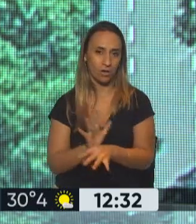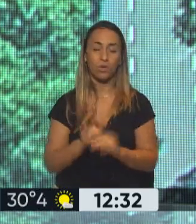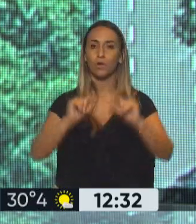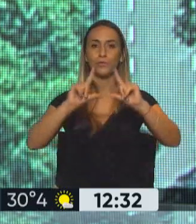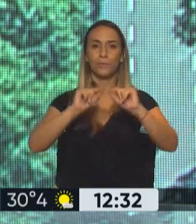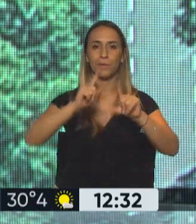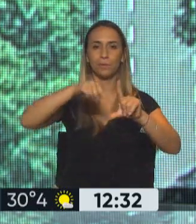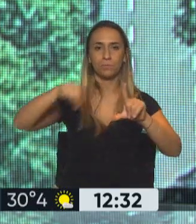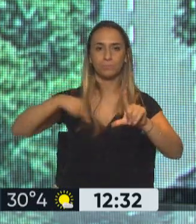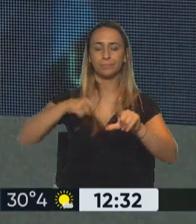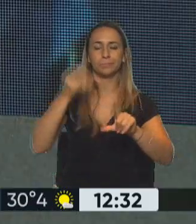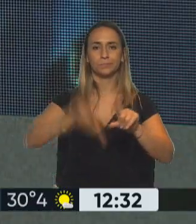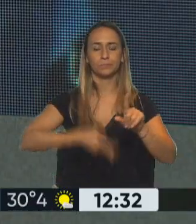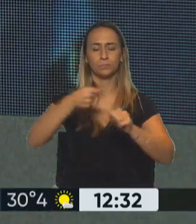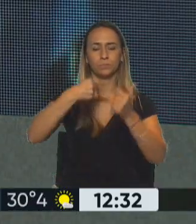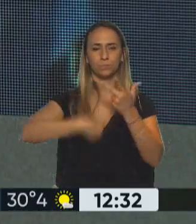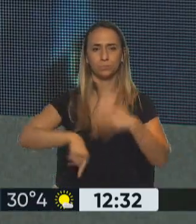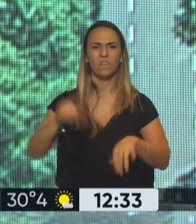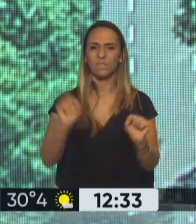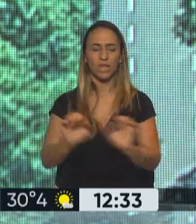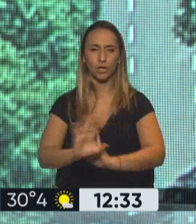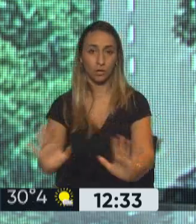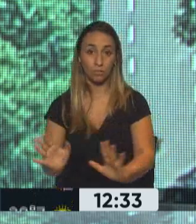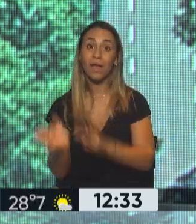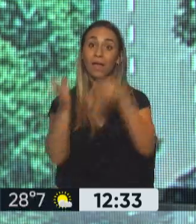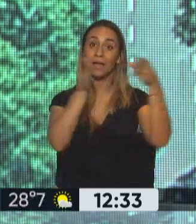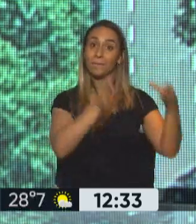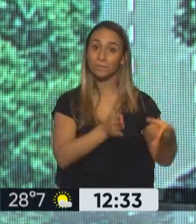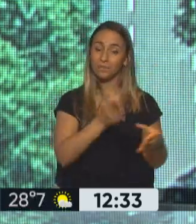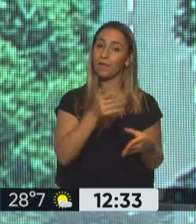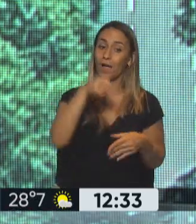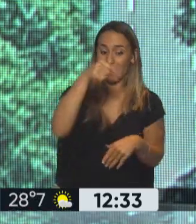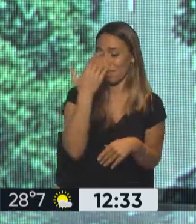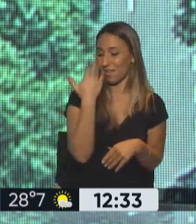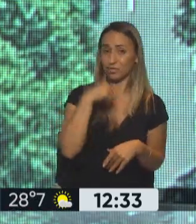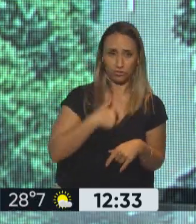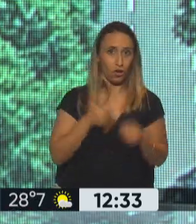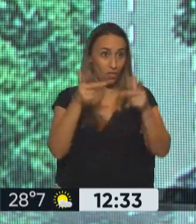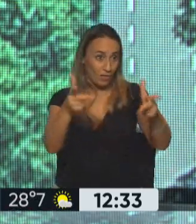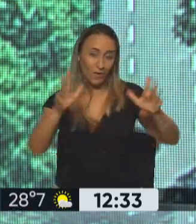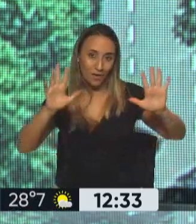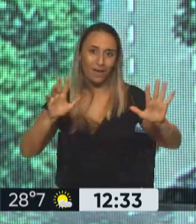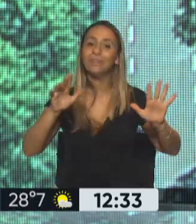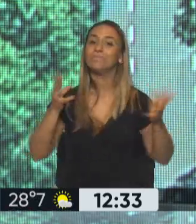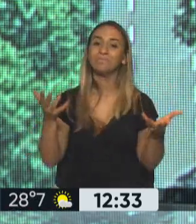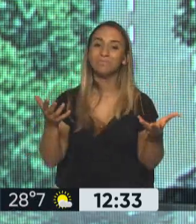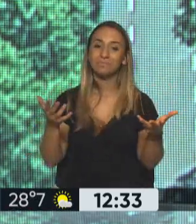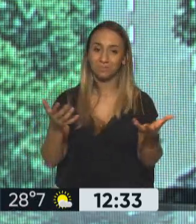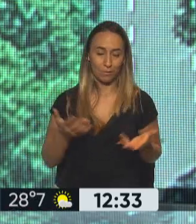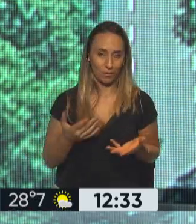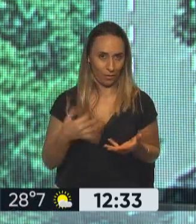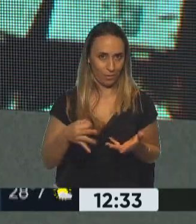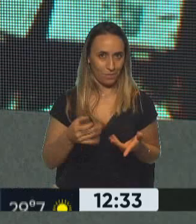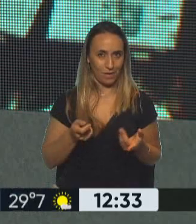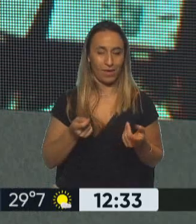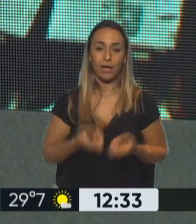las historias de vida de la gente común y corriente. Tal cual. Eso fue un acierto. Después, voy a decirlo acá, que no nos escucha nadie, te tiene que salir